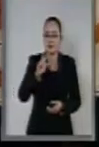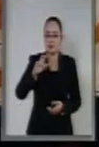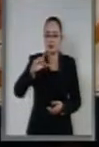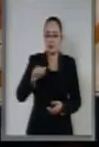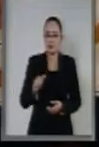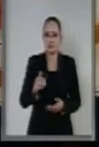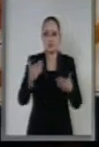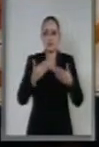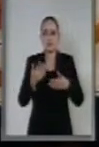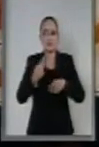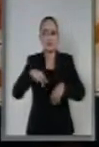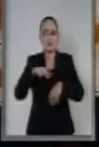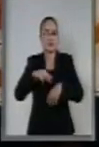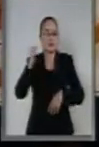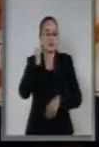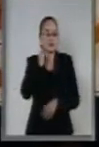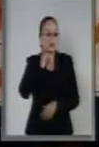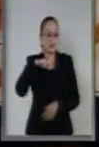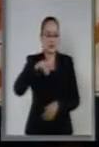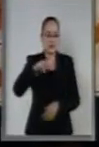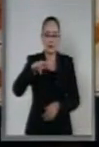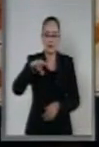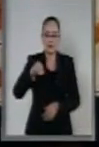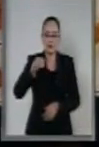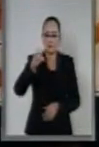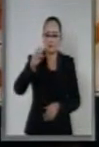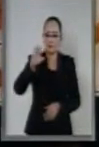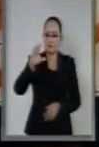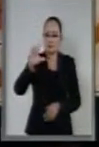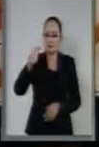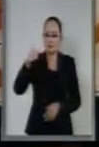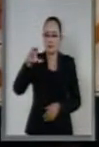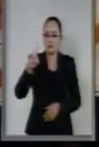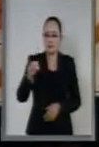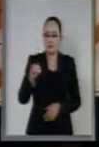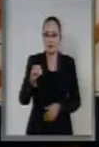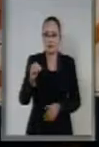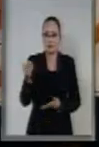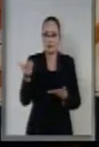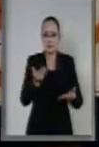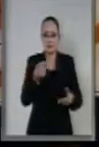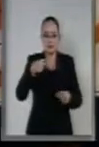la palabra del senador mario delgado carrillo para hablar a favor del dictamen